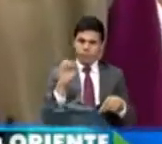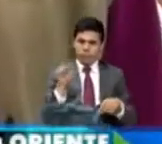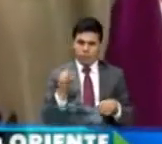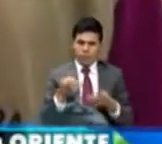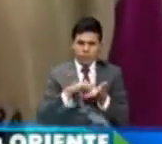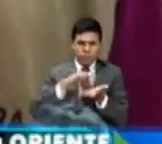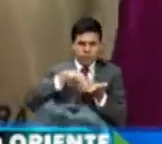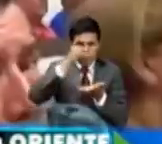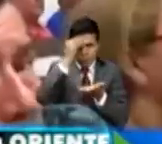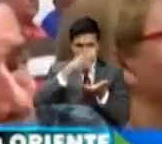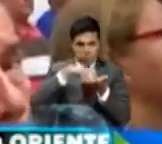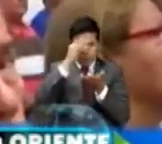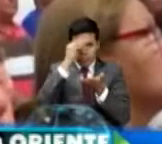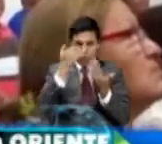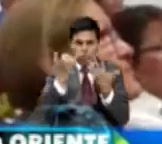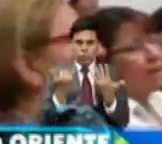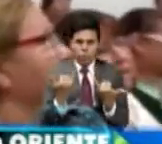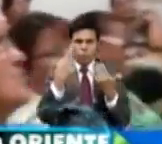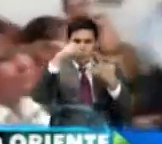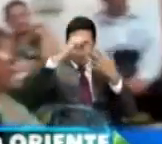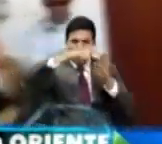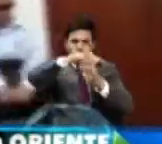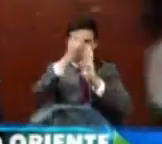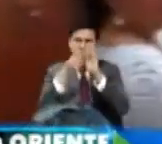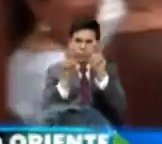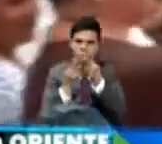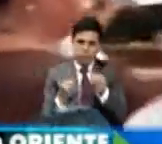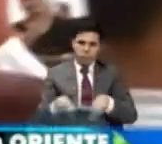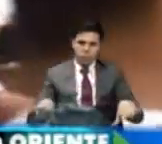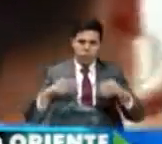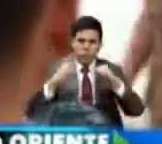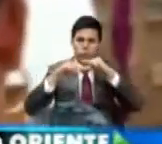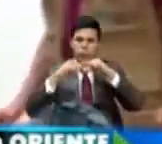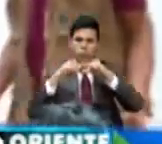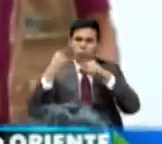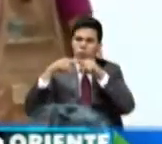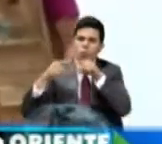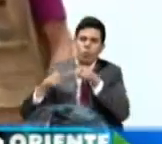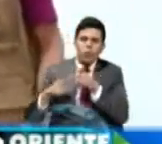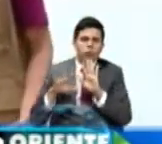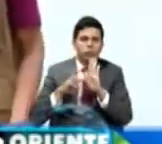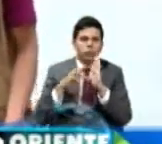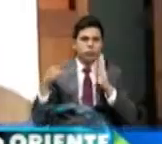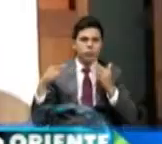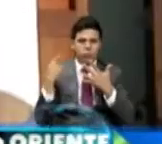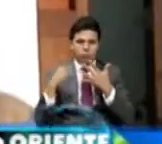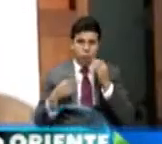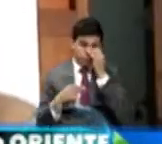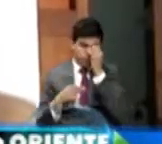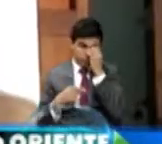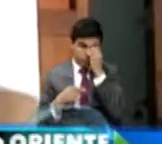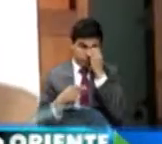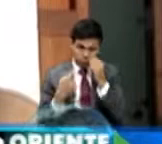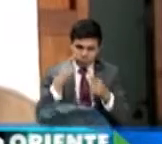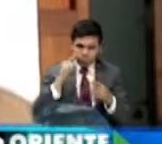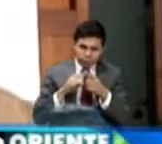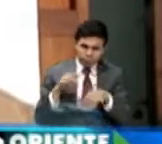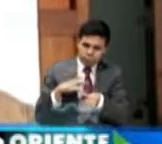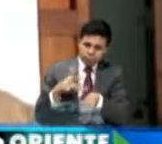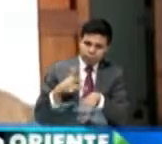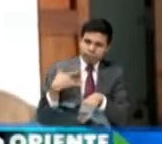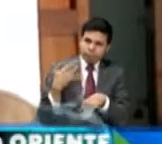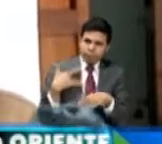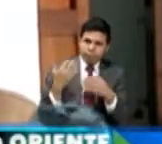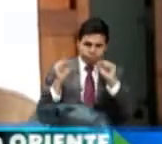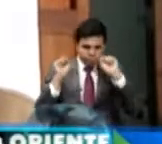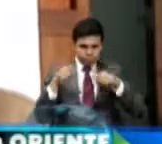adquiriendo confianza a la hora de navegar en internet y utilizar sus correos electrónicos por medio de la tecnología. Con el ánimo de continuar con un